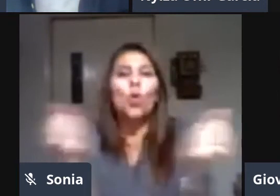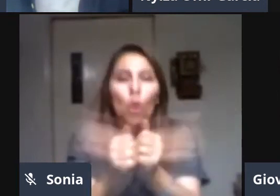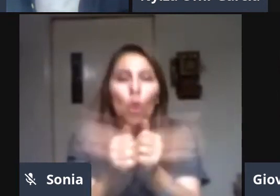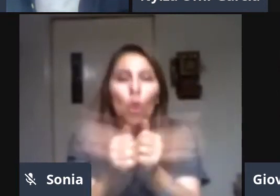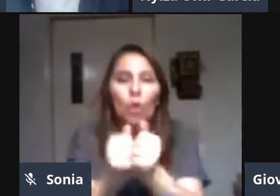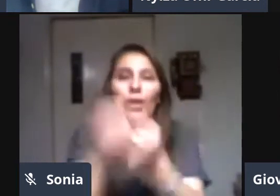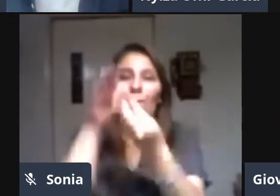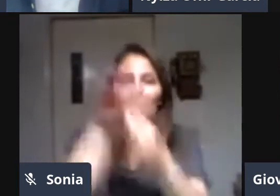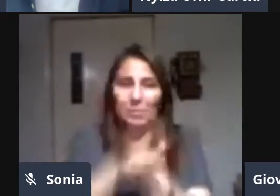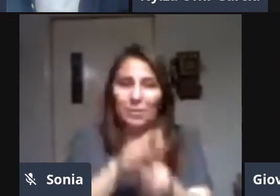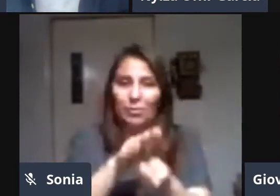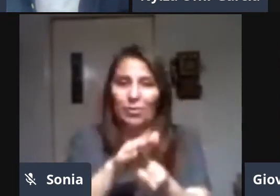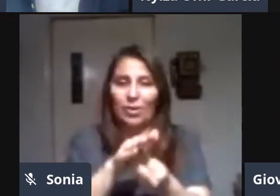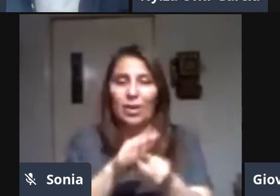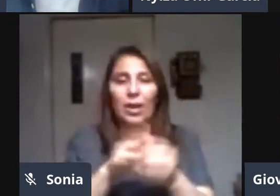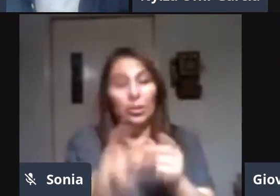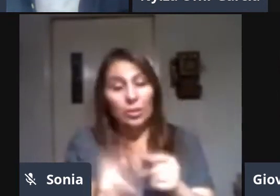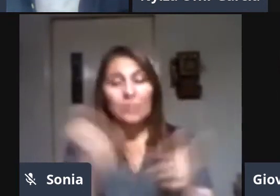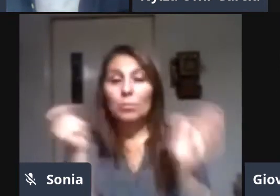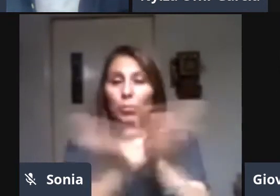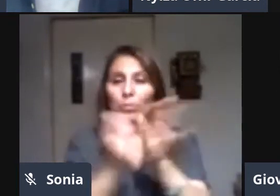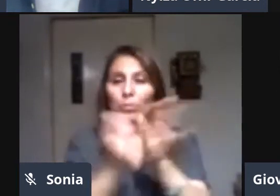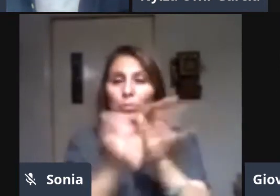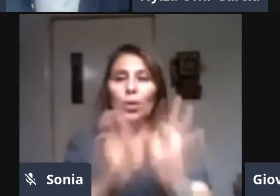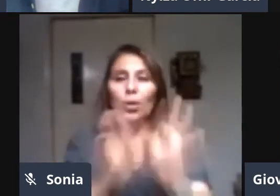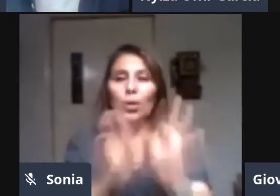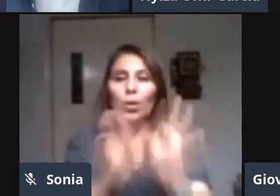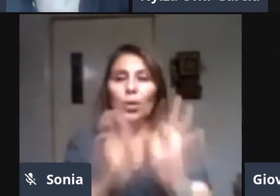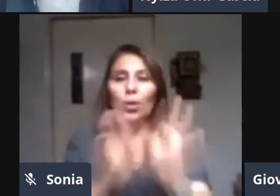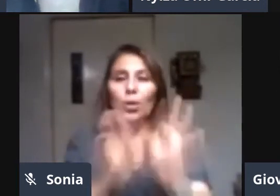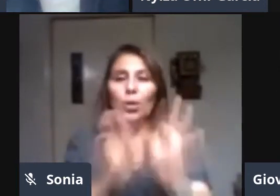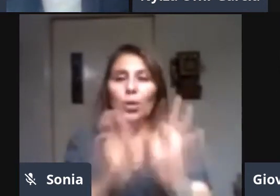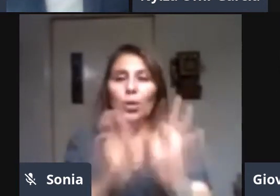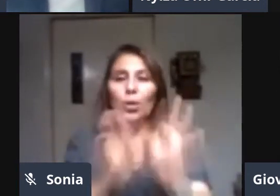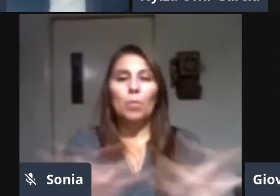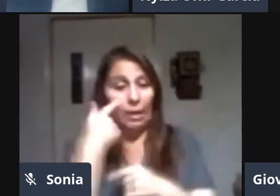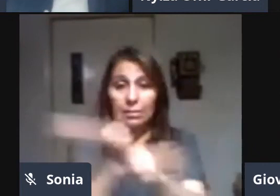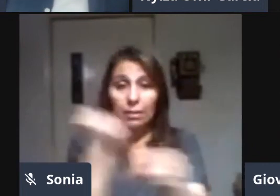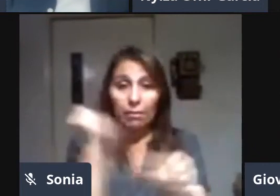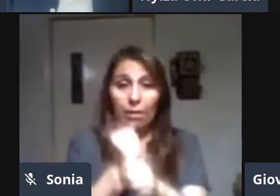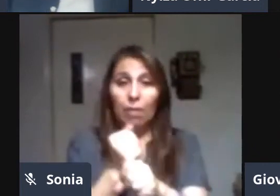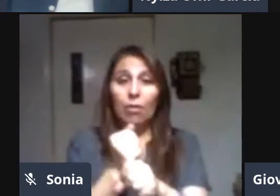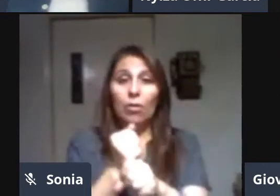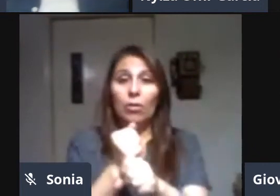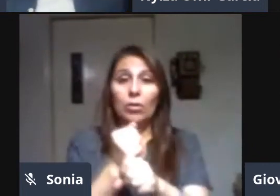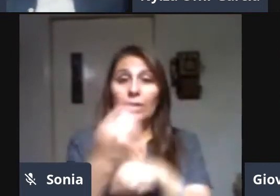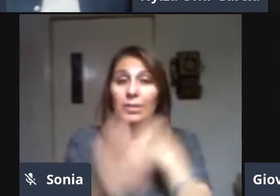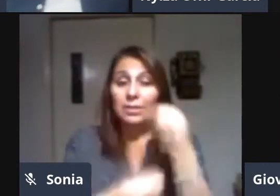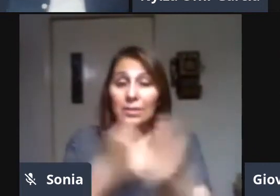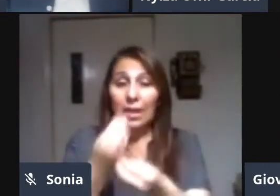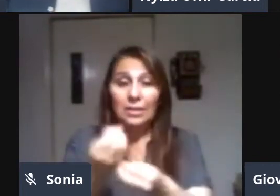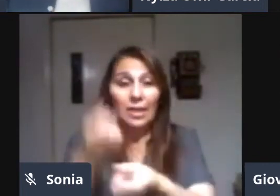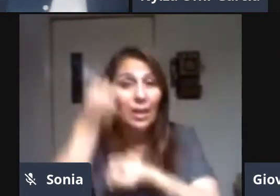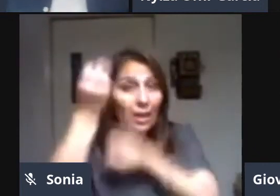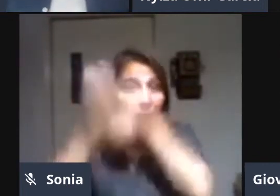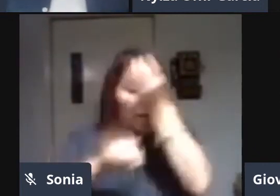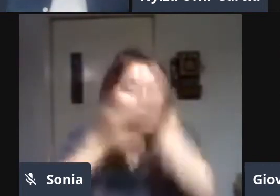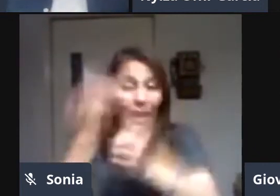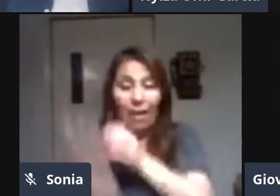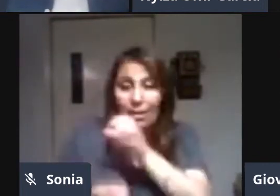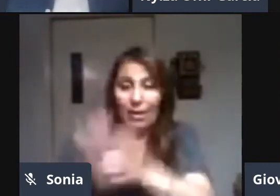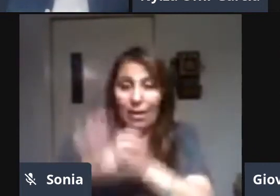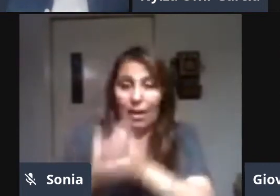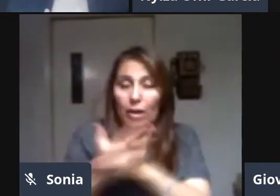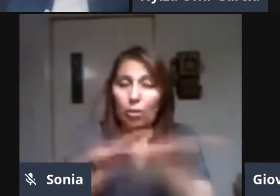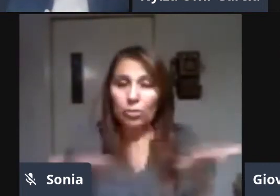parece sumamente importante tener en cuenta que pues estos ejercicios de producción de creación también de cierta manera lo que hacen es